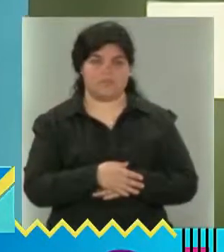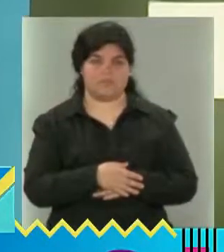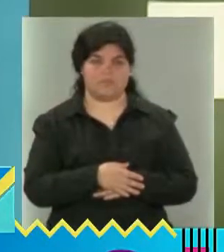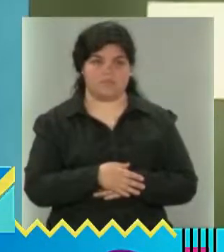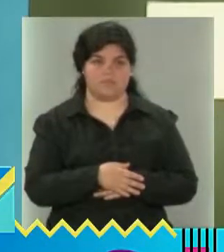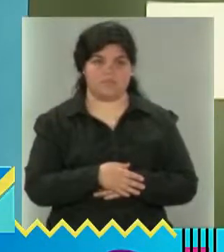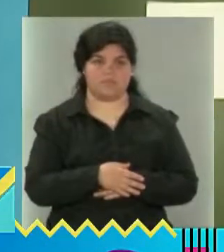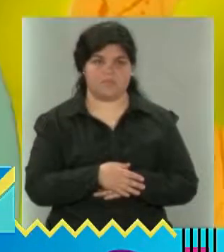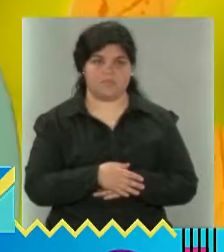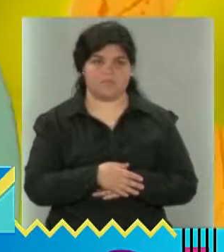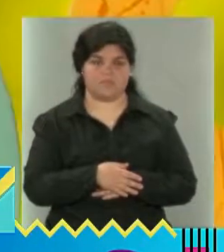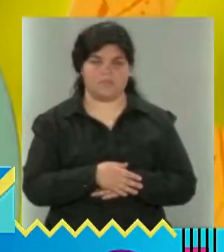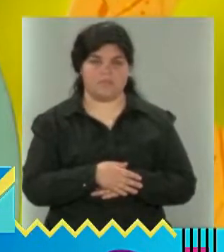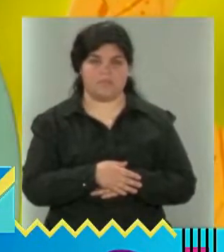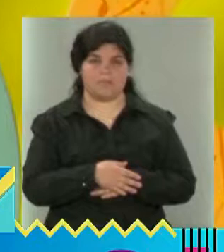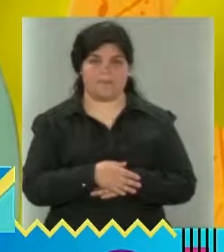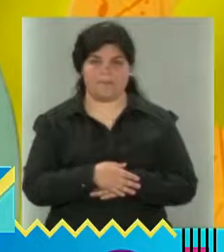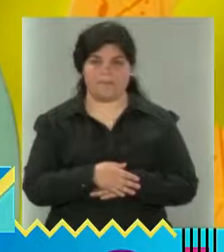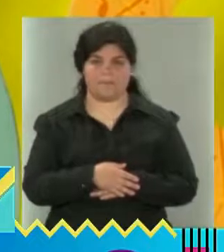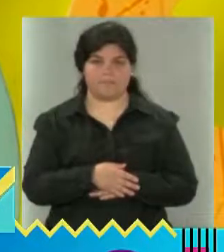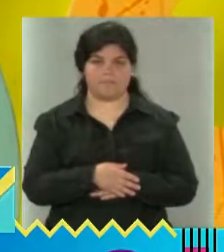turno. Bueno, yo